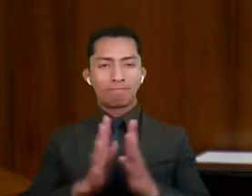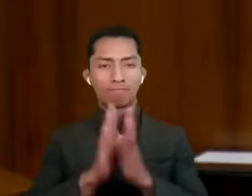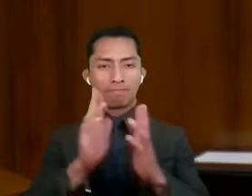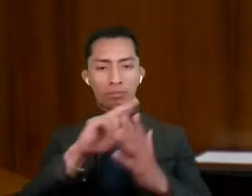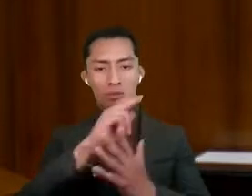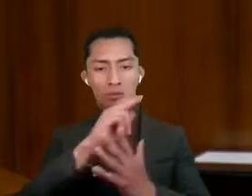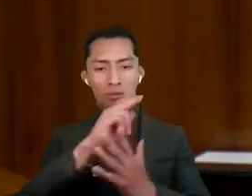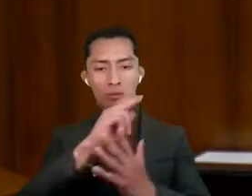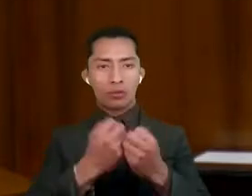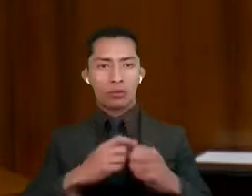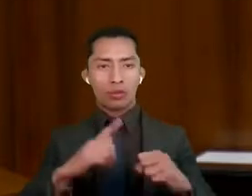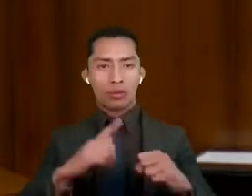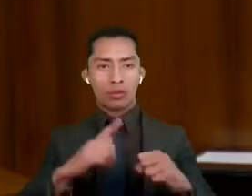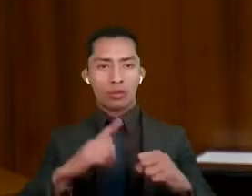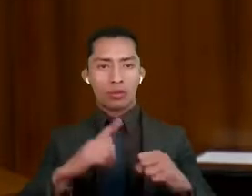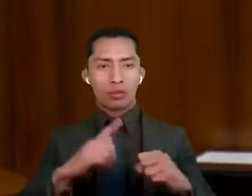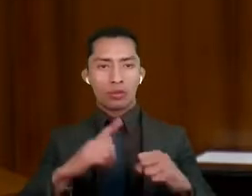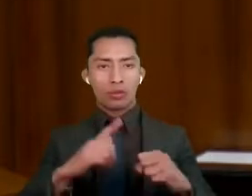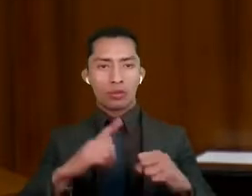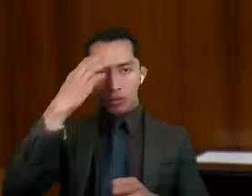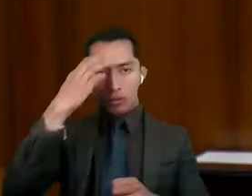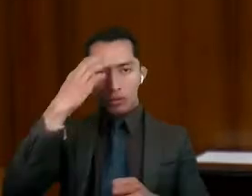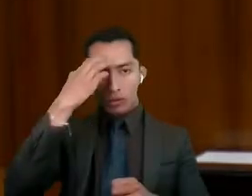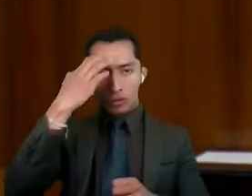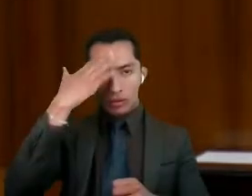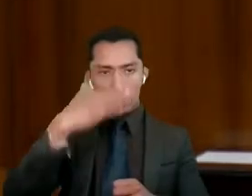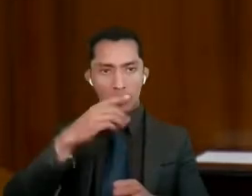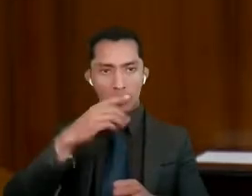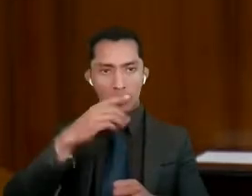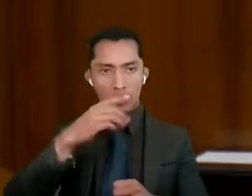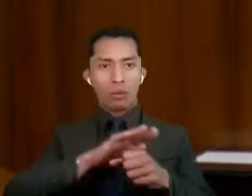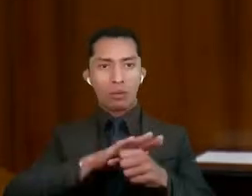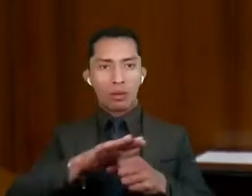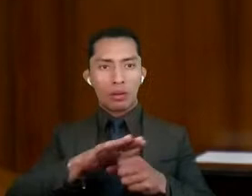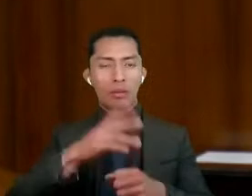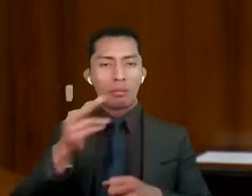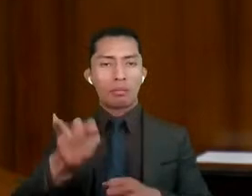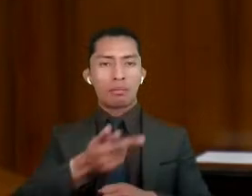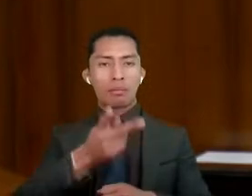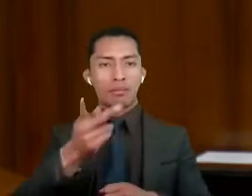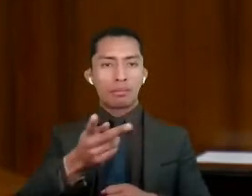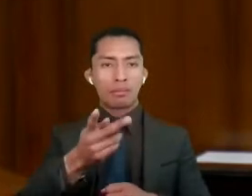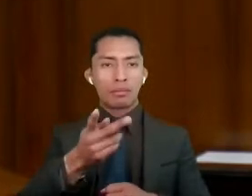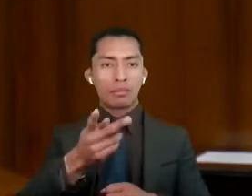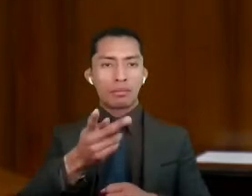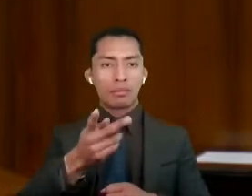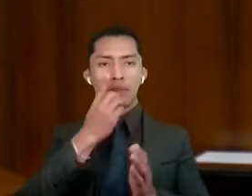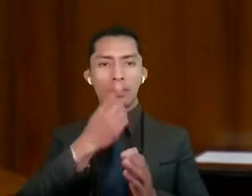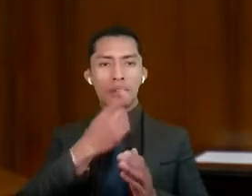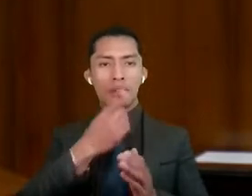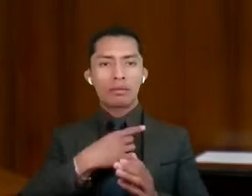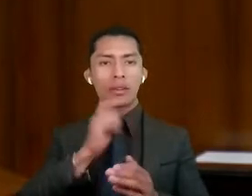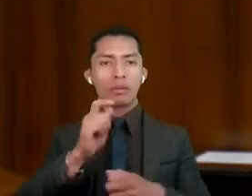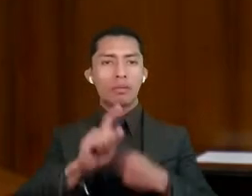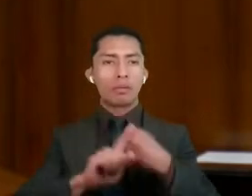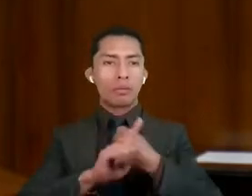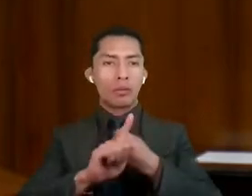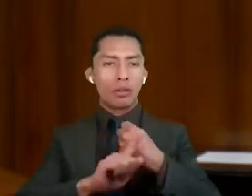pena que tuviéramos conocimientos. Sin embargo, preguntarle, ¿nos puede hacer referencia sobre la problemática de mayor